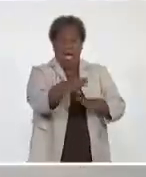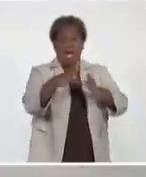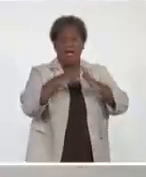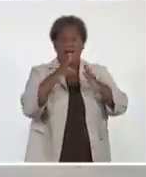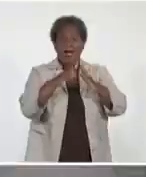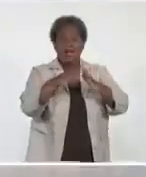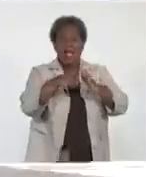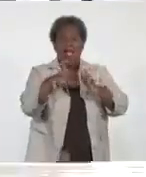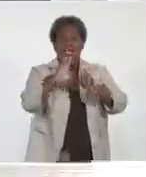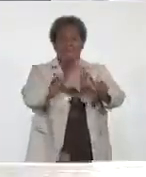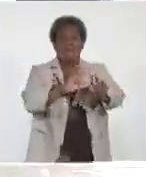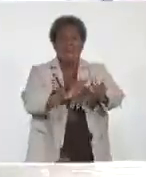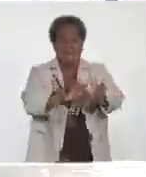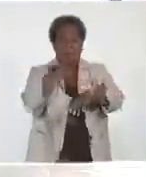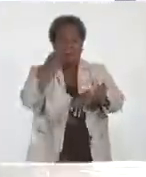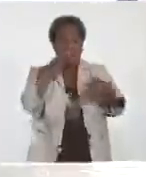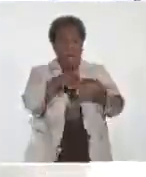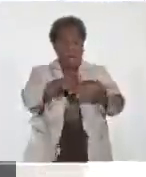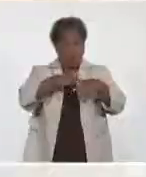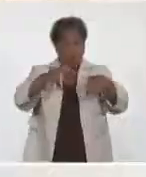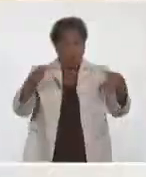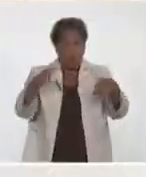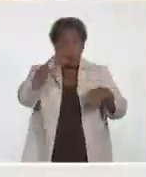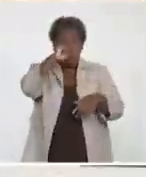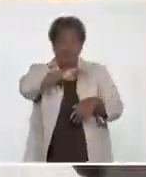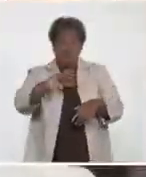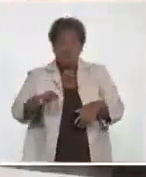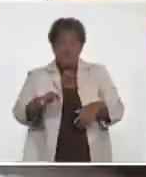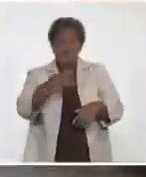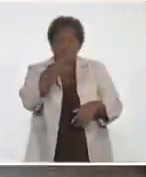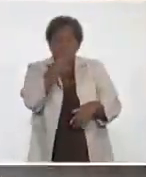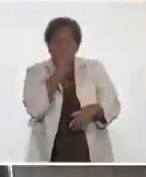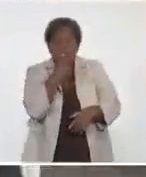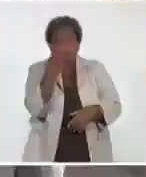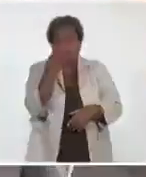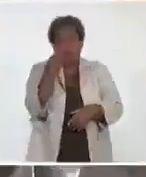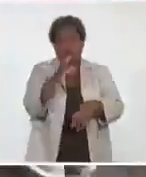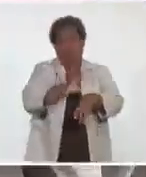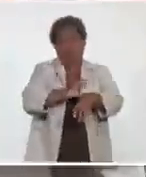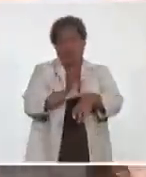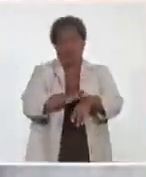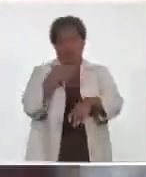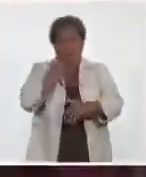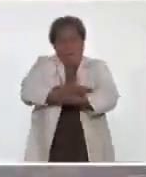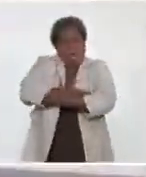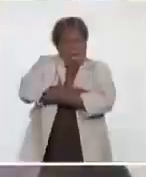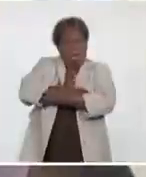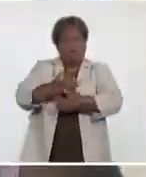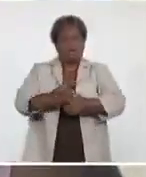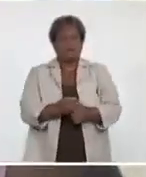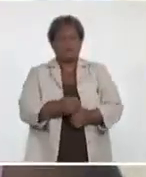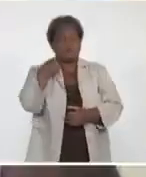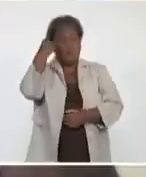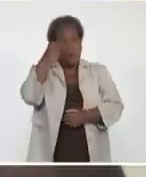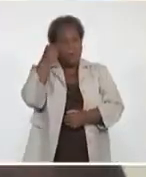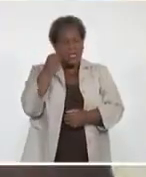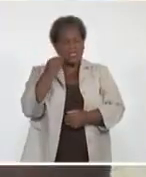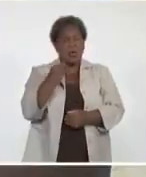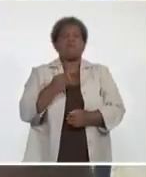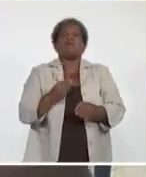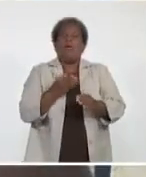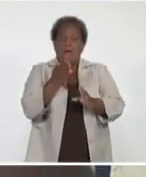ahí el incremento de los casos en edades pediátricas y adultos mayores. Yo considero que hay que tomar medidas más drásticas en los